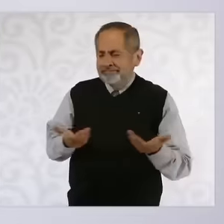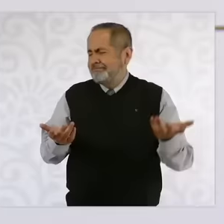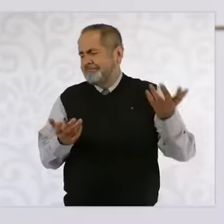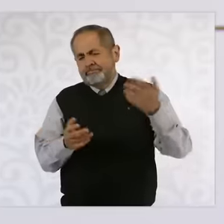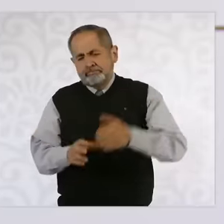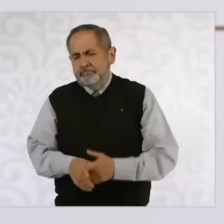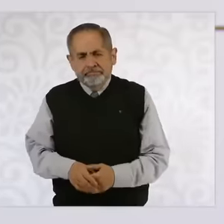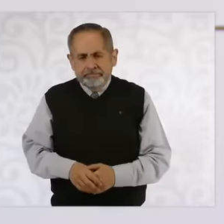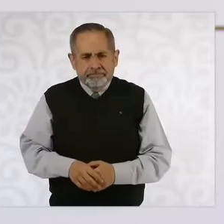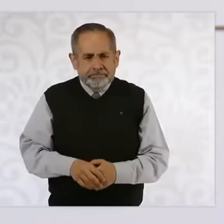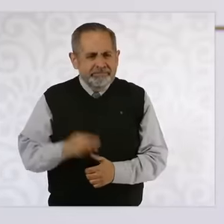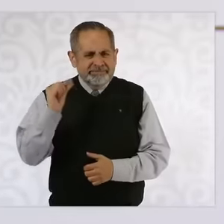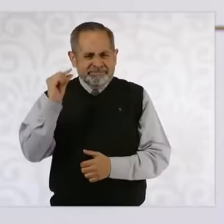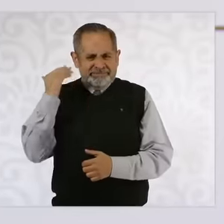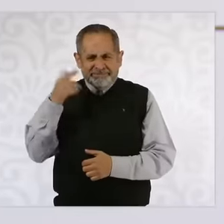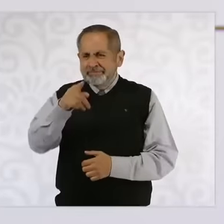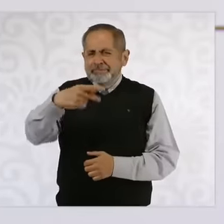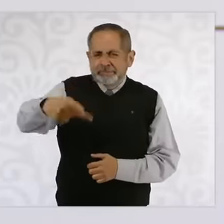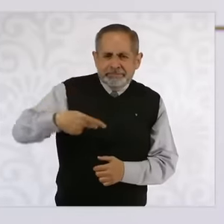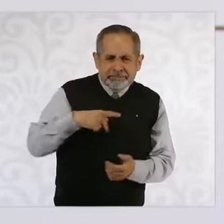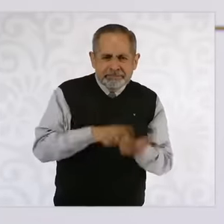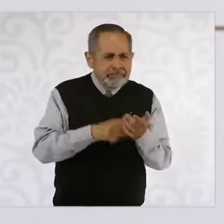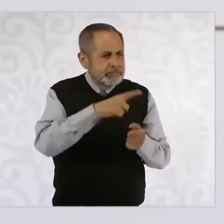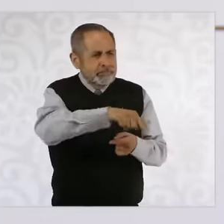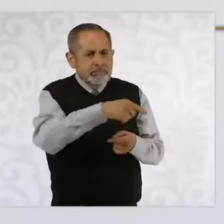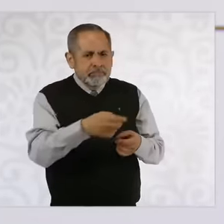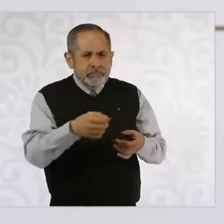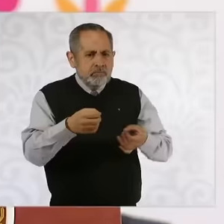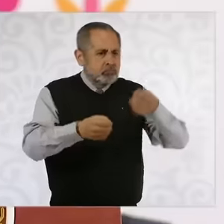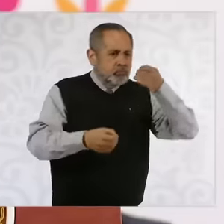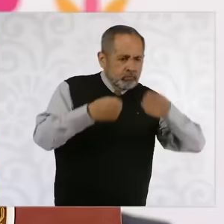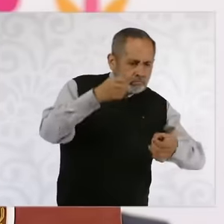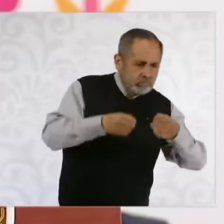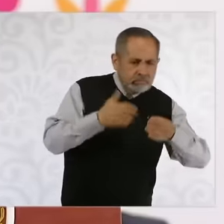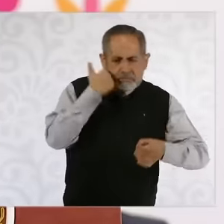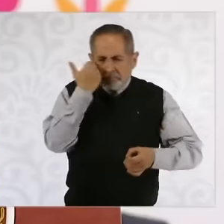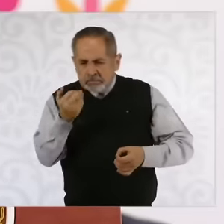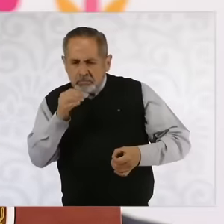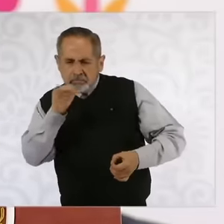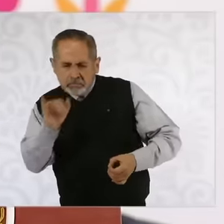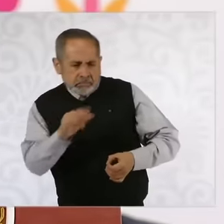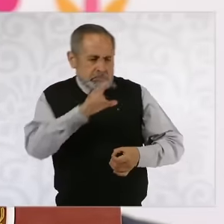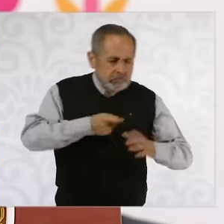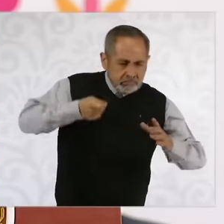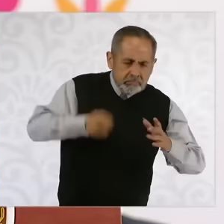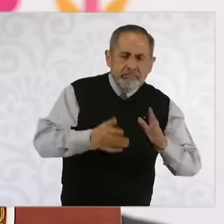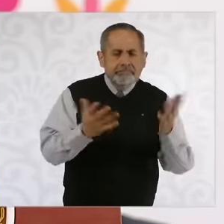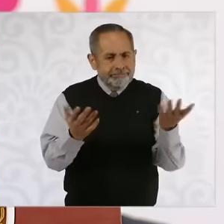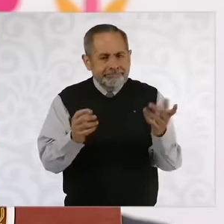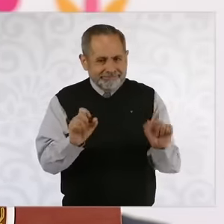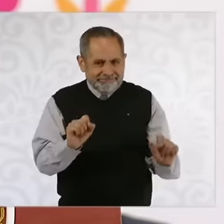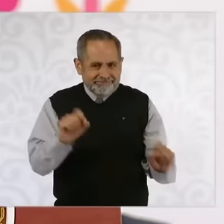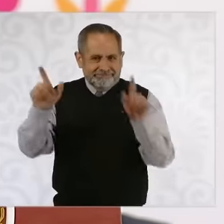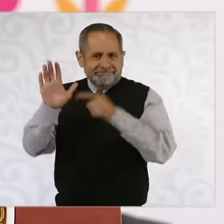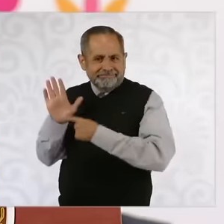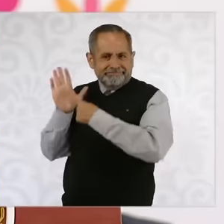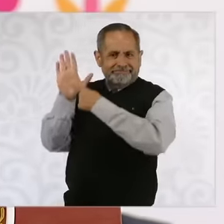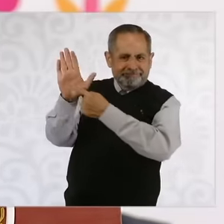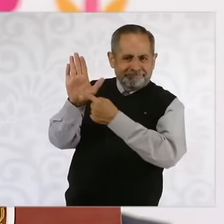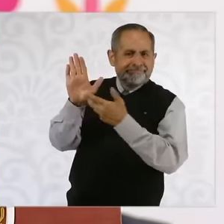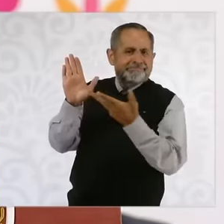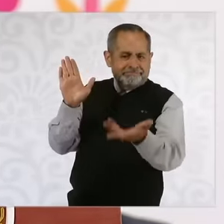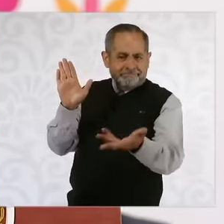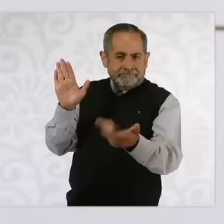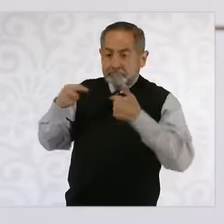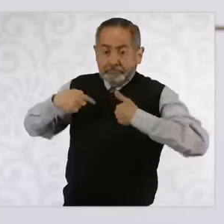Hace unos días una compañera de ustedes me dijo que no son juez y parte, ahora sí. Pues por eso les presento este estudio. No es un estudio